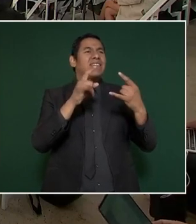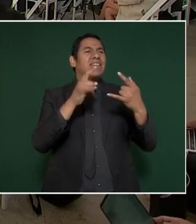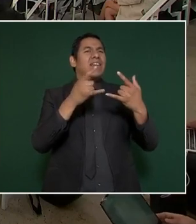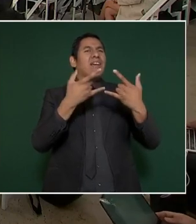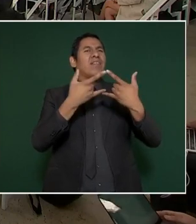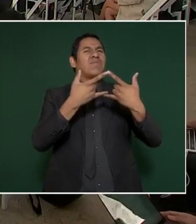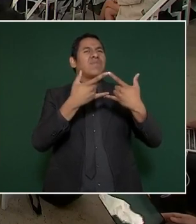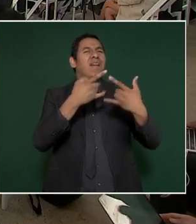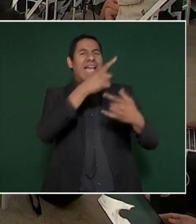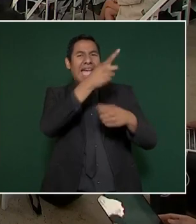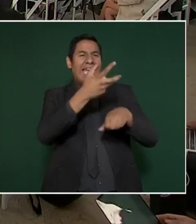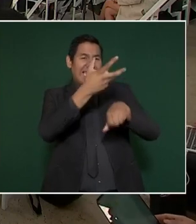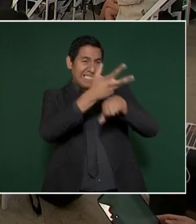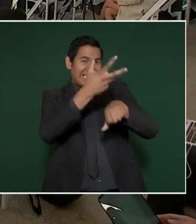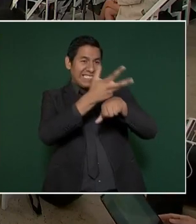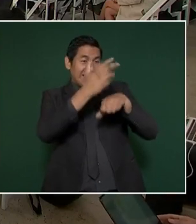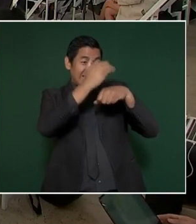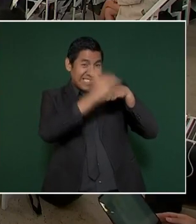es